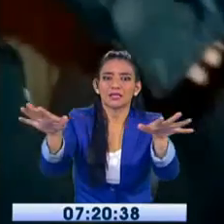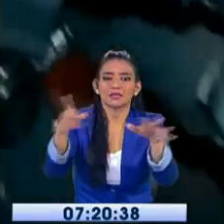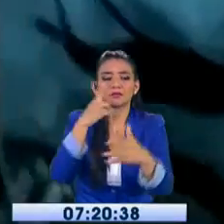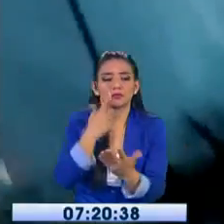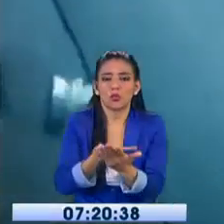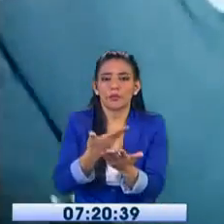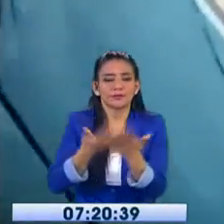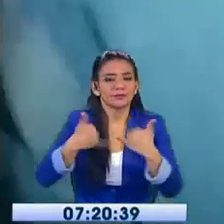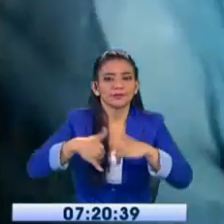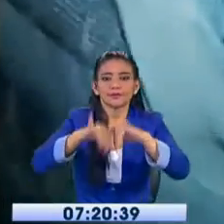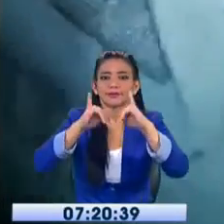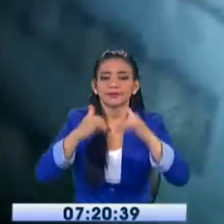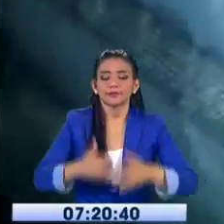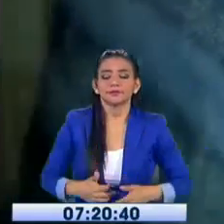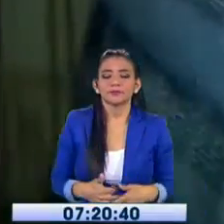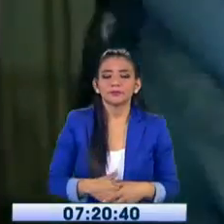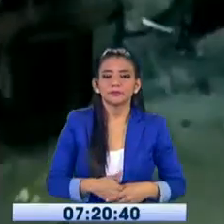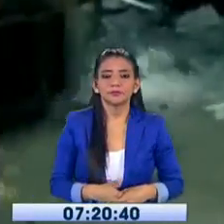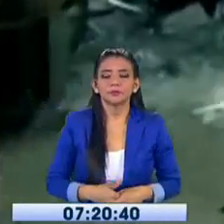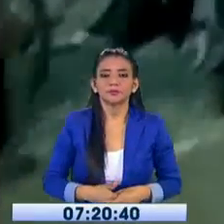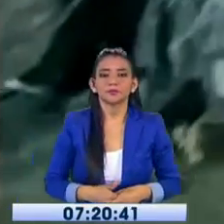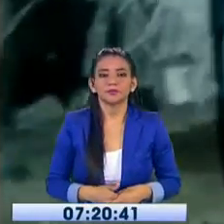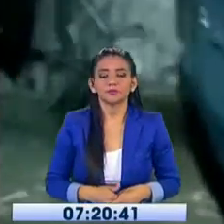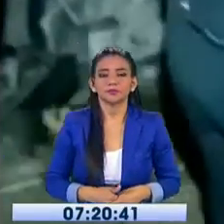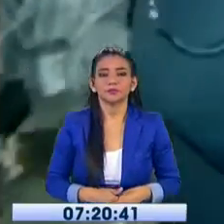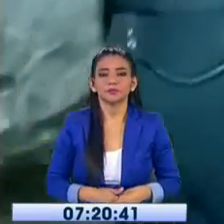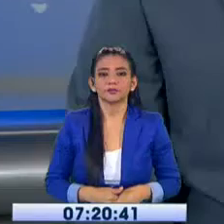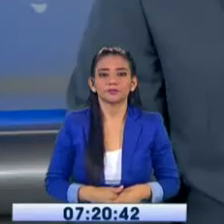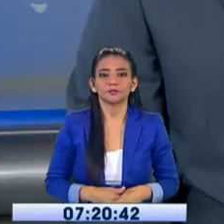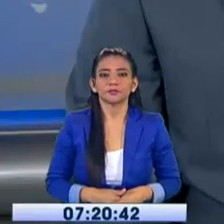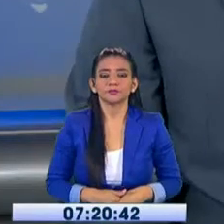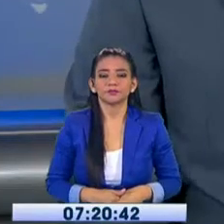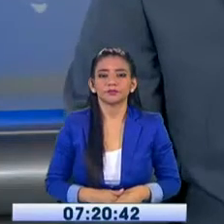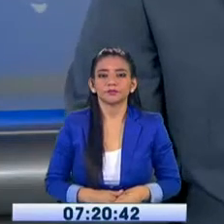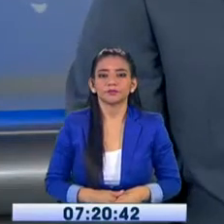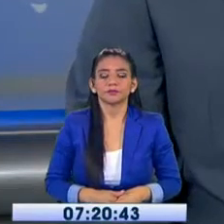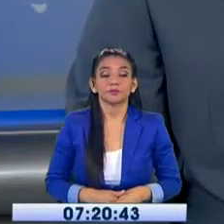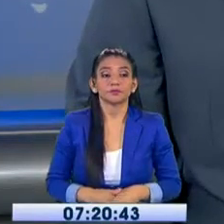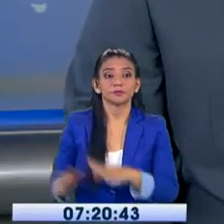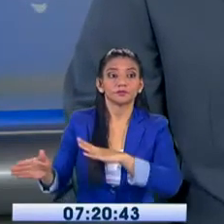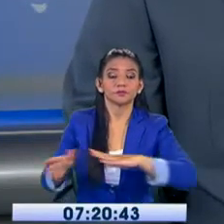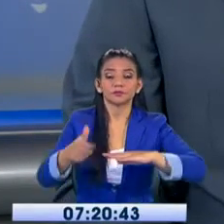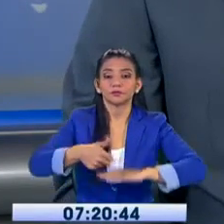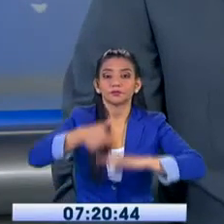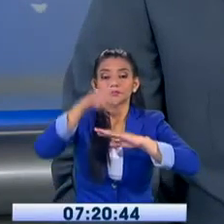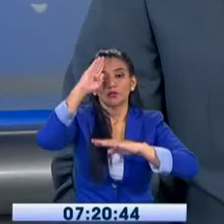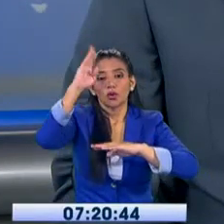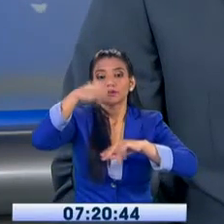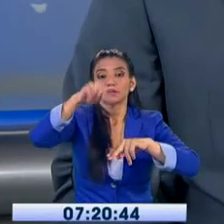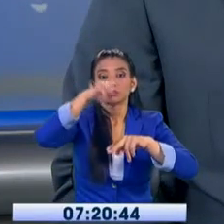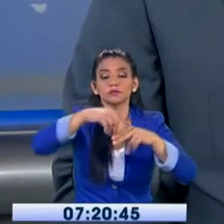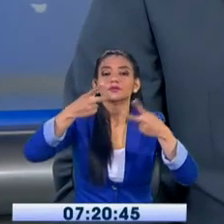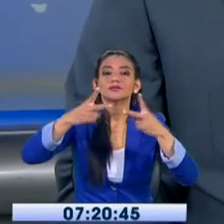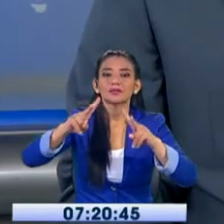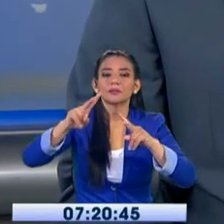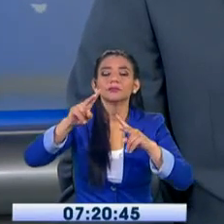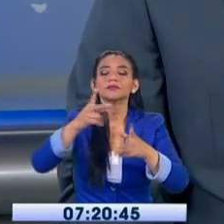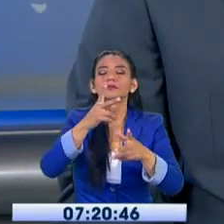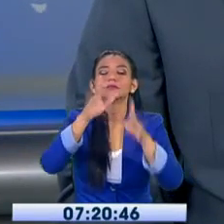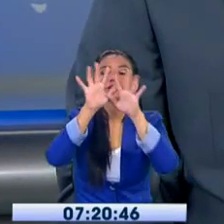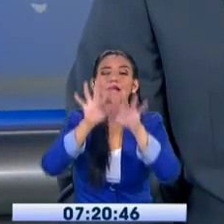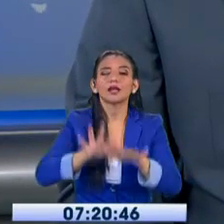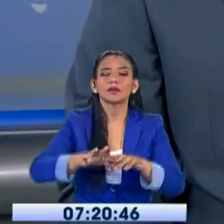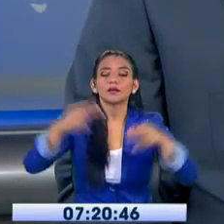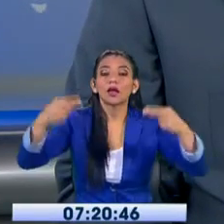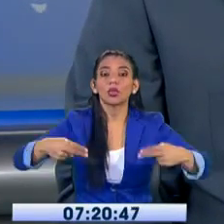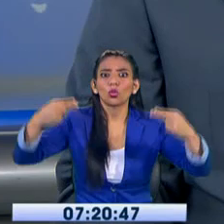evidencias. Informó desde la ciudad de Cuenca, Francisco Ramírez. Agentes de la Policía Nacional y del SENAE decomisaron gran cantidad